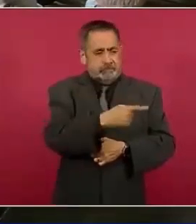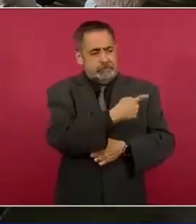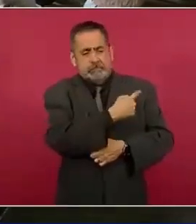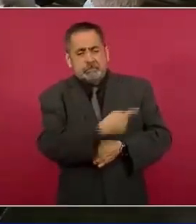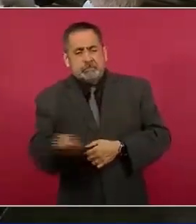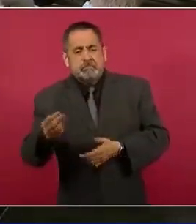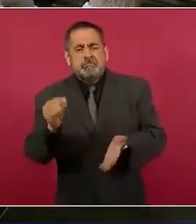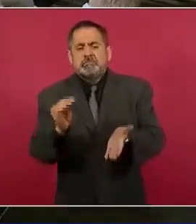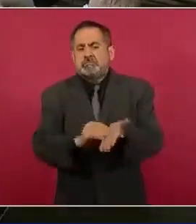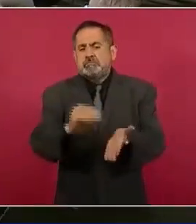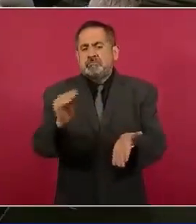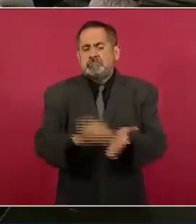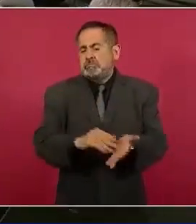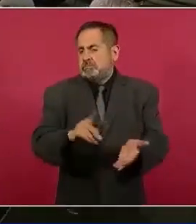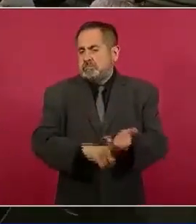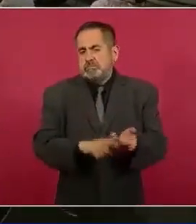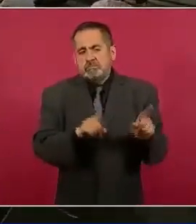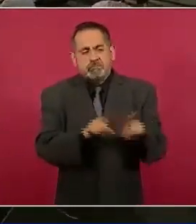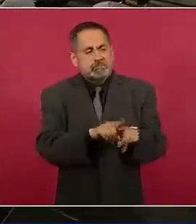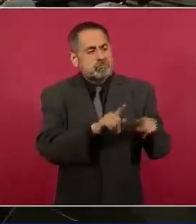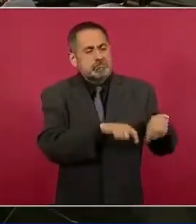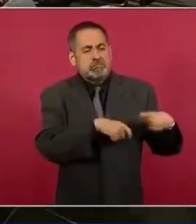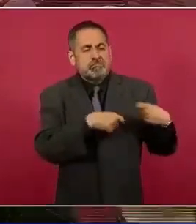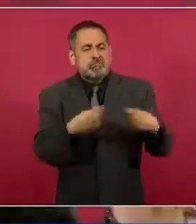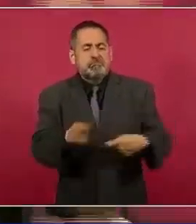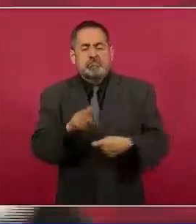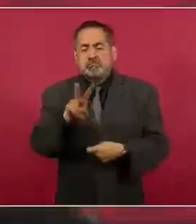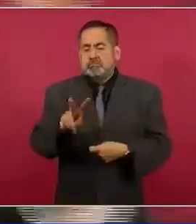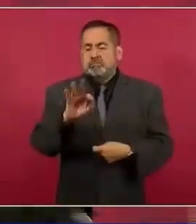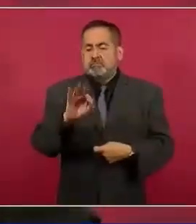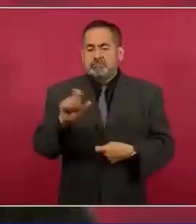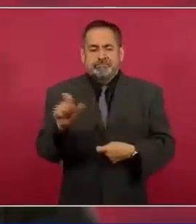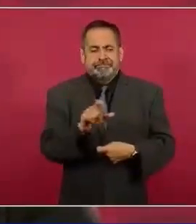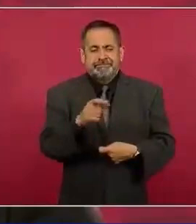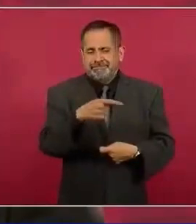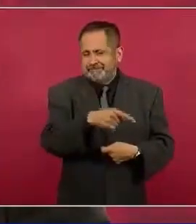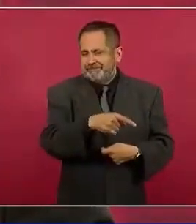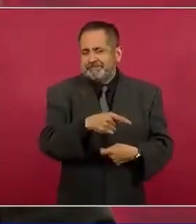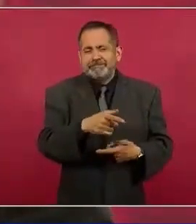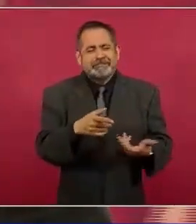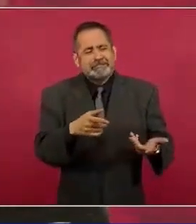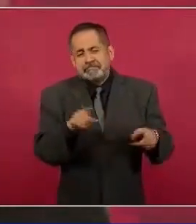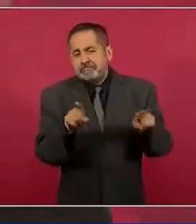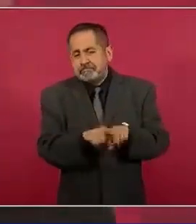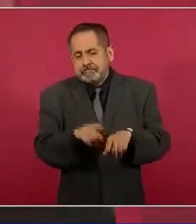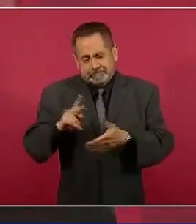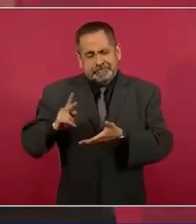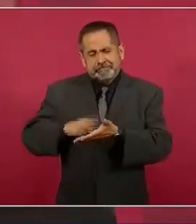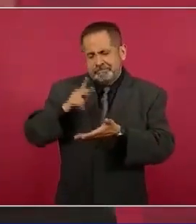Continúa con Fox, ya lo hemos dicho aquí,